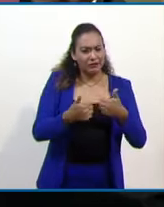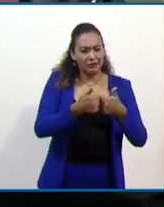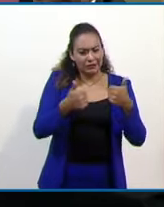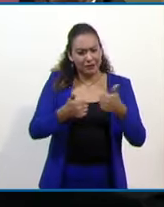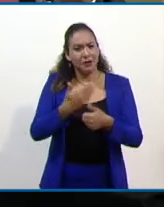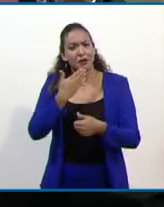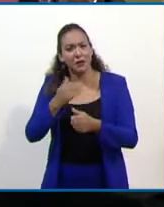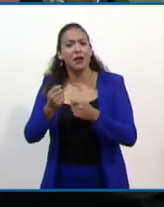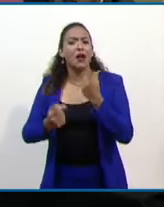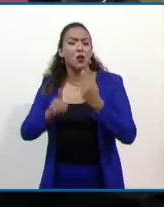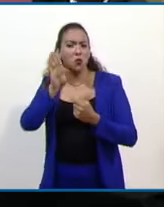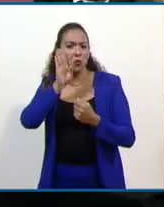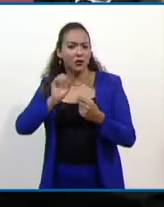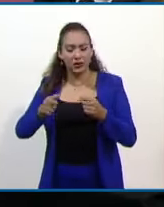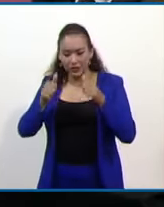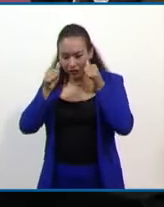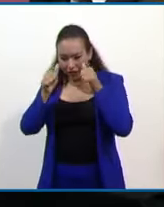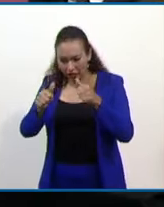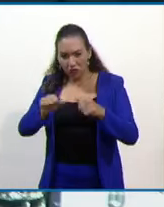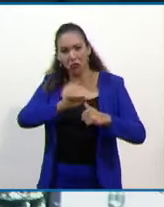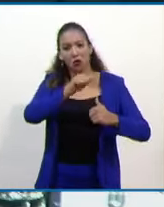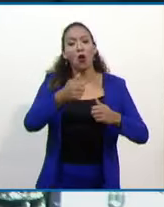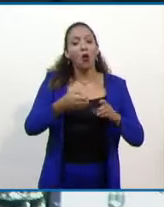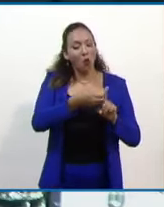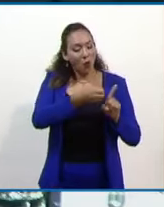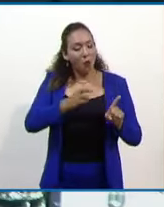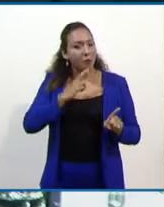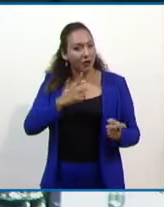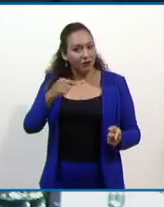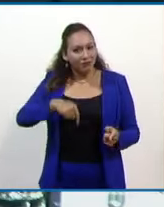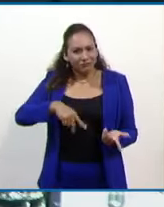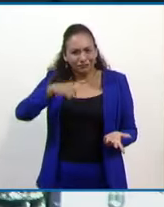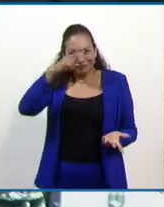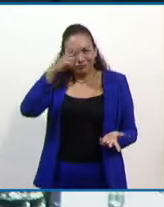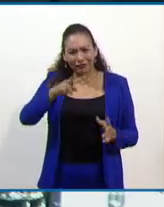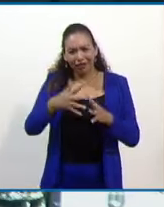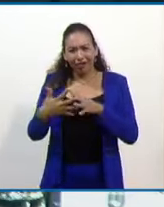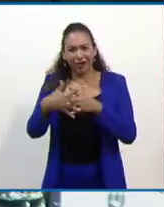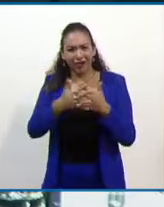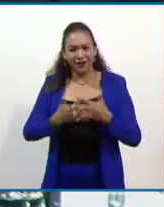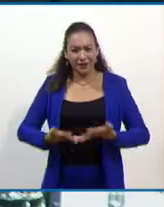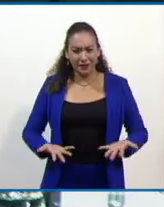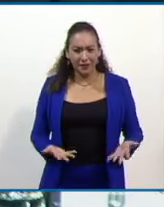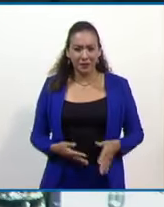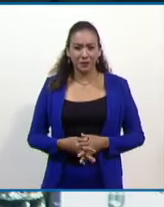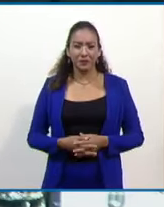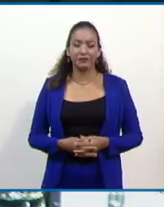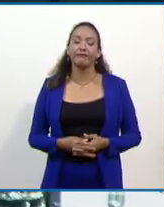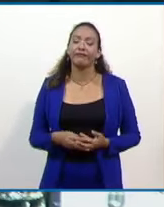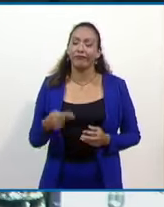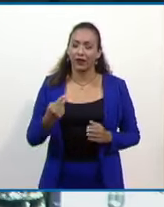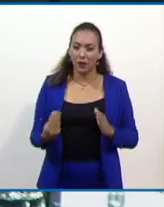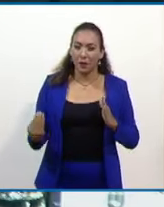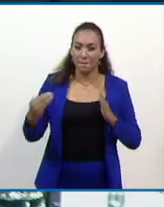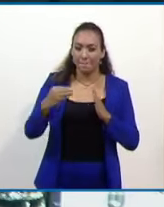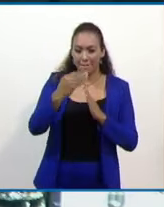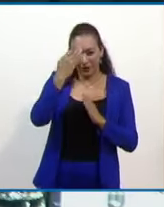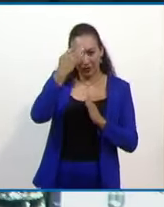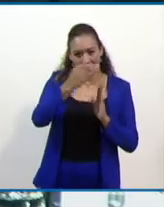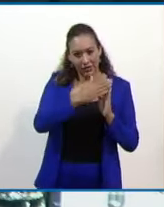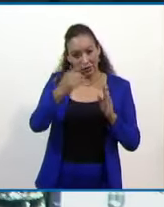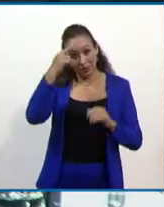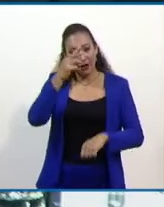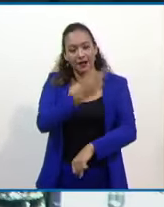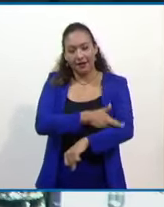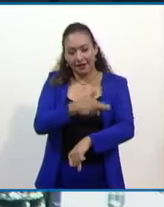ministros, algunas cosas en sala que ahora no va a haber. Aunque podría considerarse legítimo establecer un plazo para resolver los asuntos